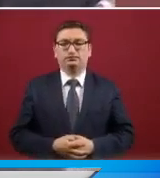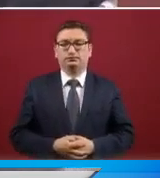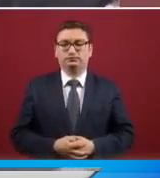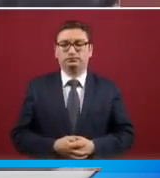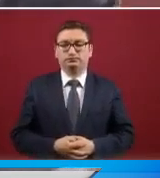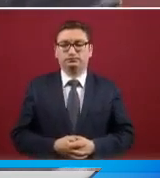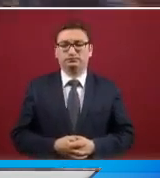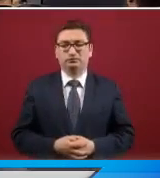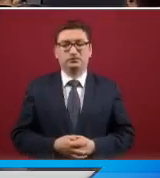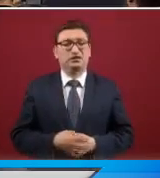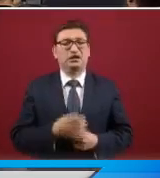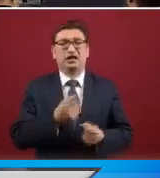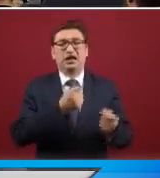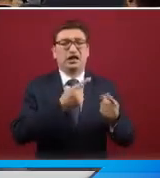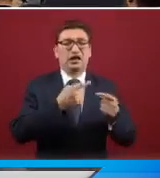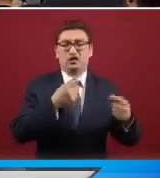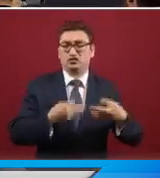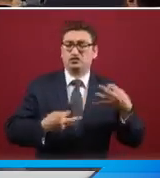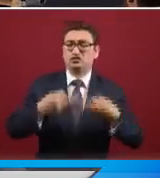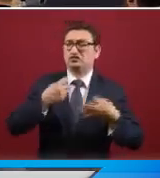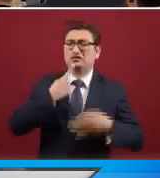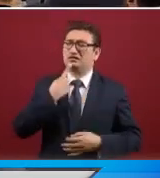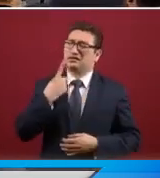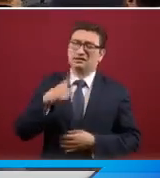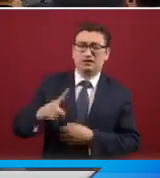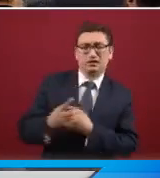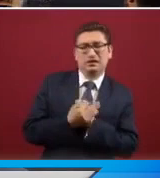Lluvia de amparos, ¿sí?